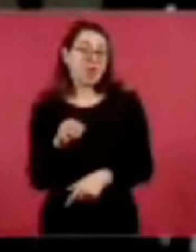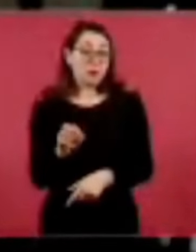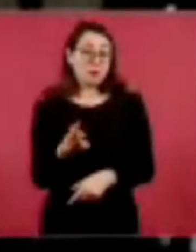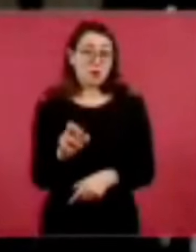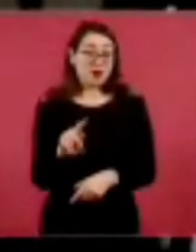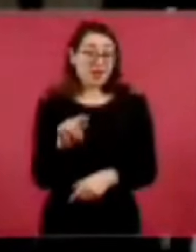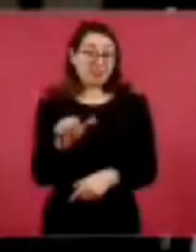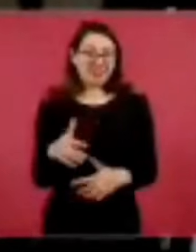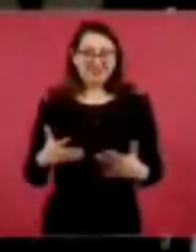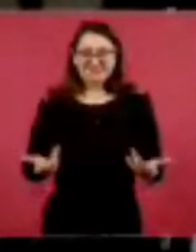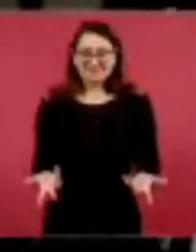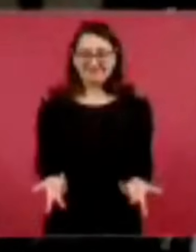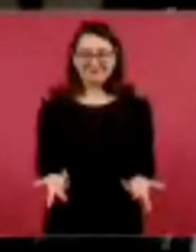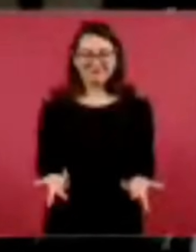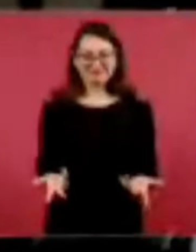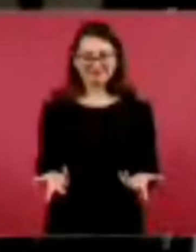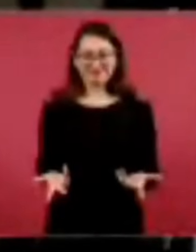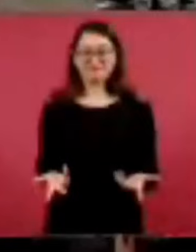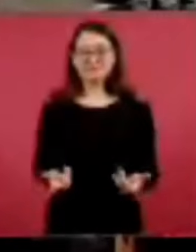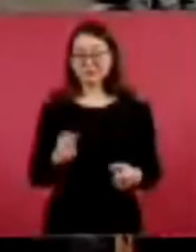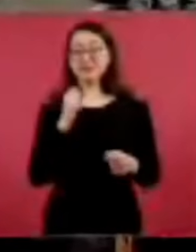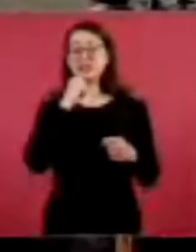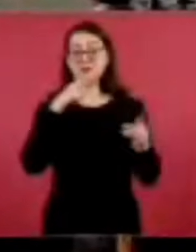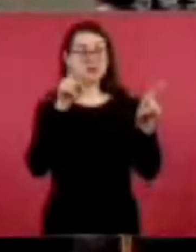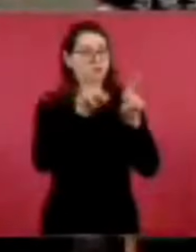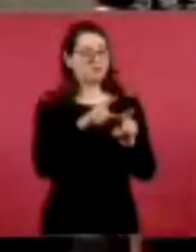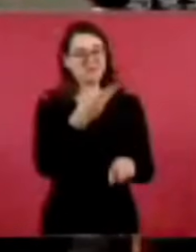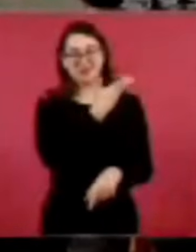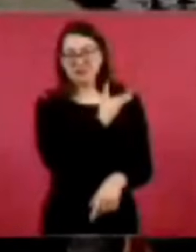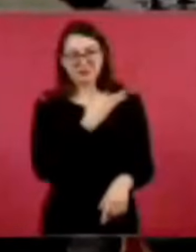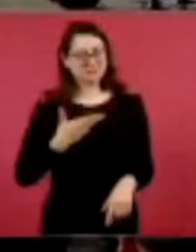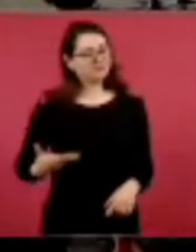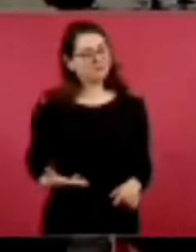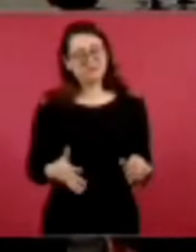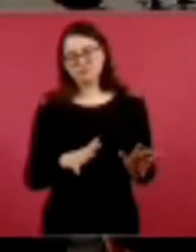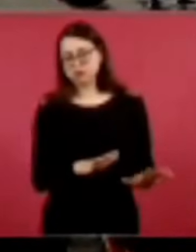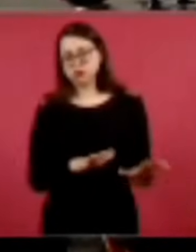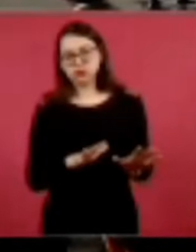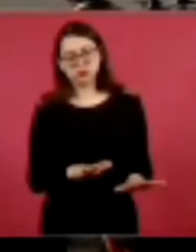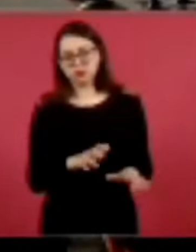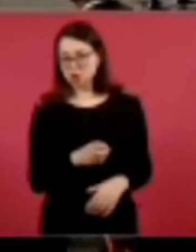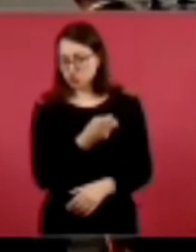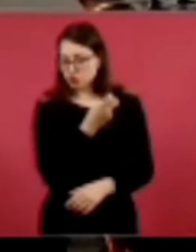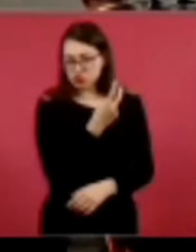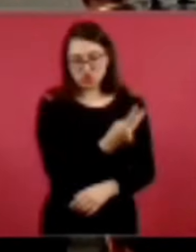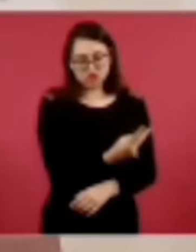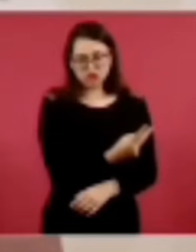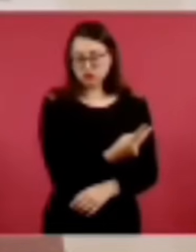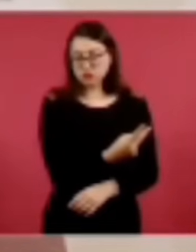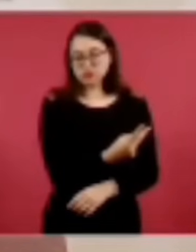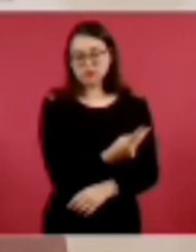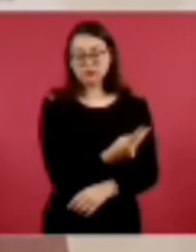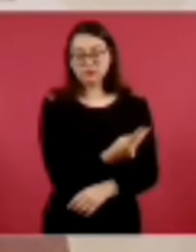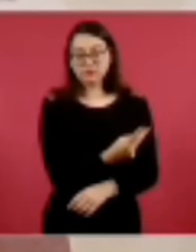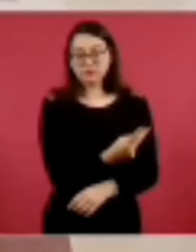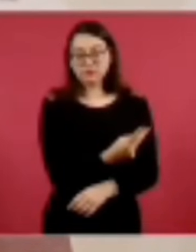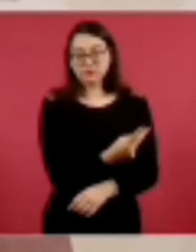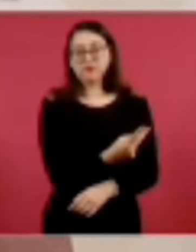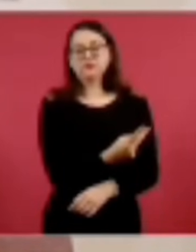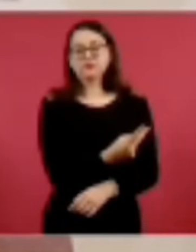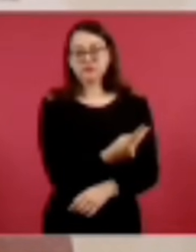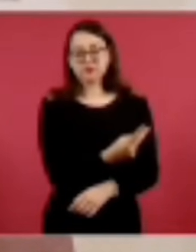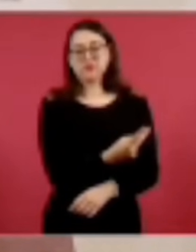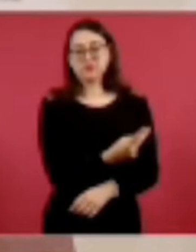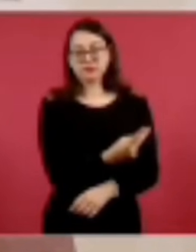que es otro gran presidente, ¿sí? Son los dos que